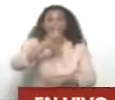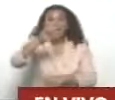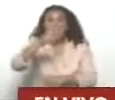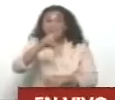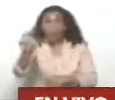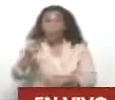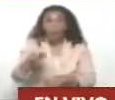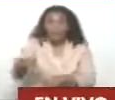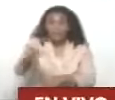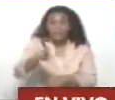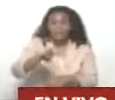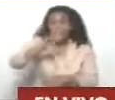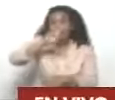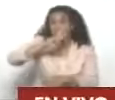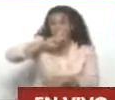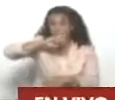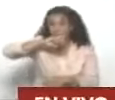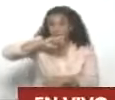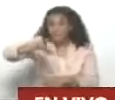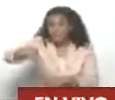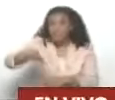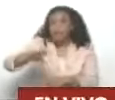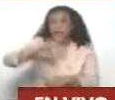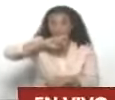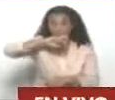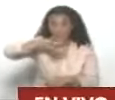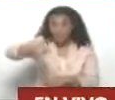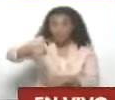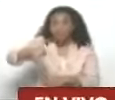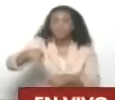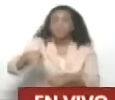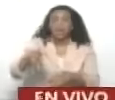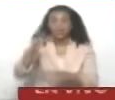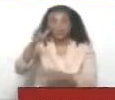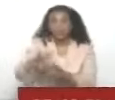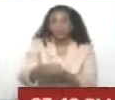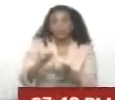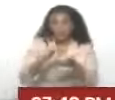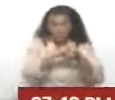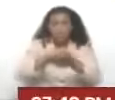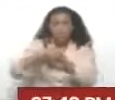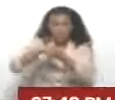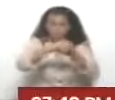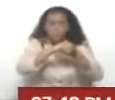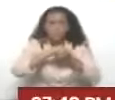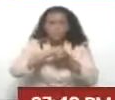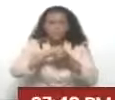primera vez al Papa Francisco, en junio de 2013, yo venía de Trujillo. De Trujillo salí a Italia, a